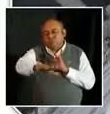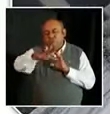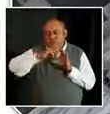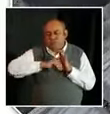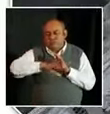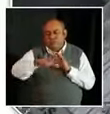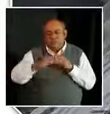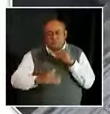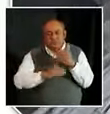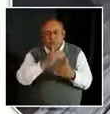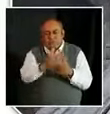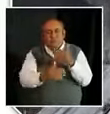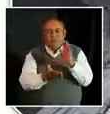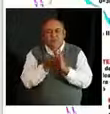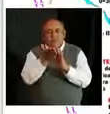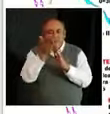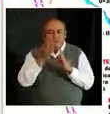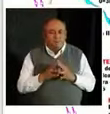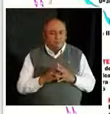¿no?